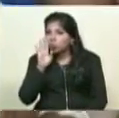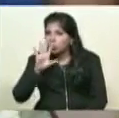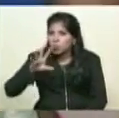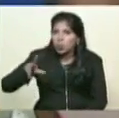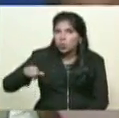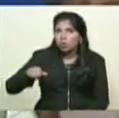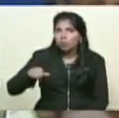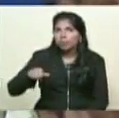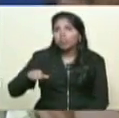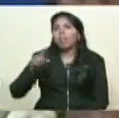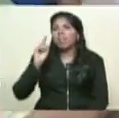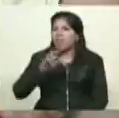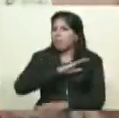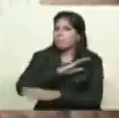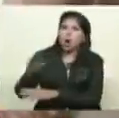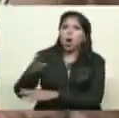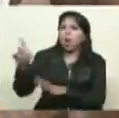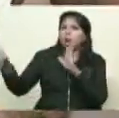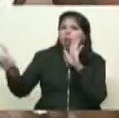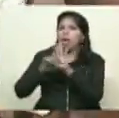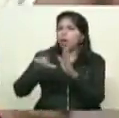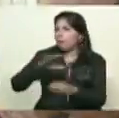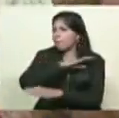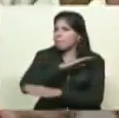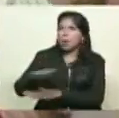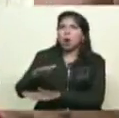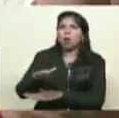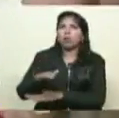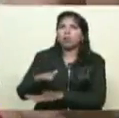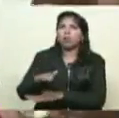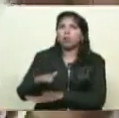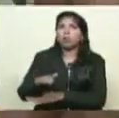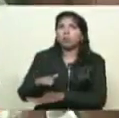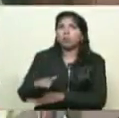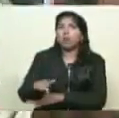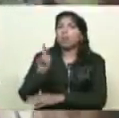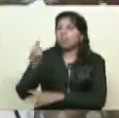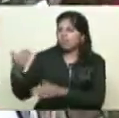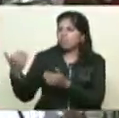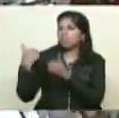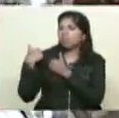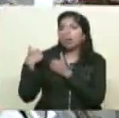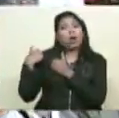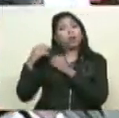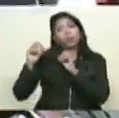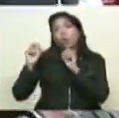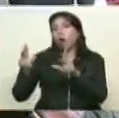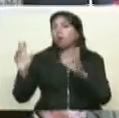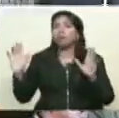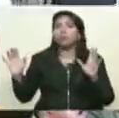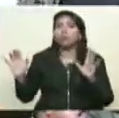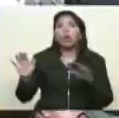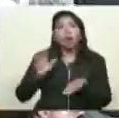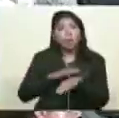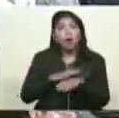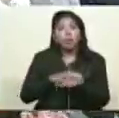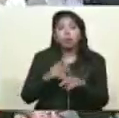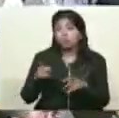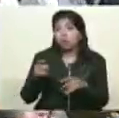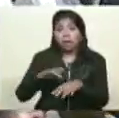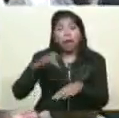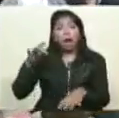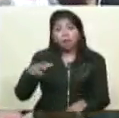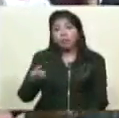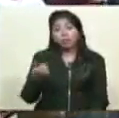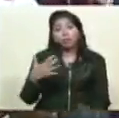la ley, señor presidente. Así es. Que el que sea responsable de eso, lo pague bien caro, señor presidente, porque está jugando con la salud del pueblo de